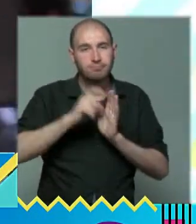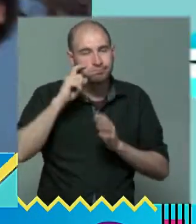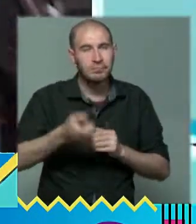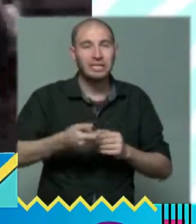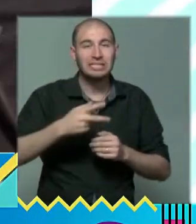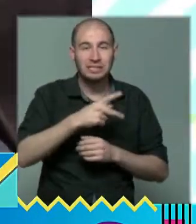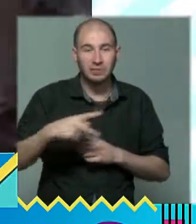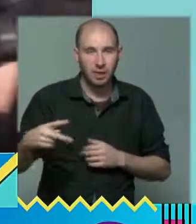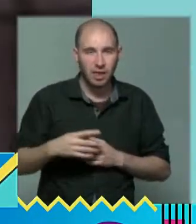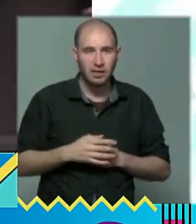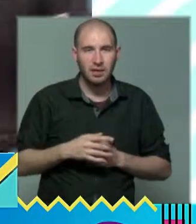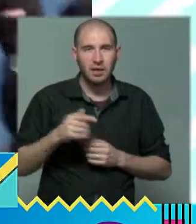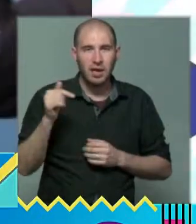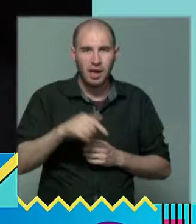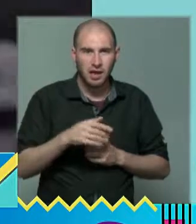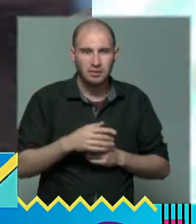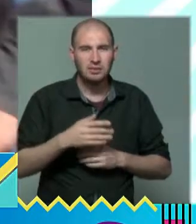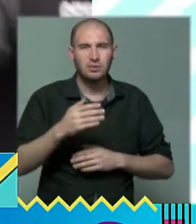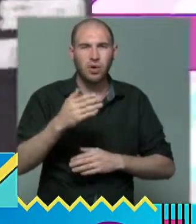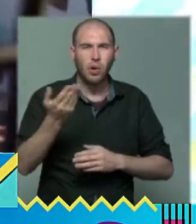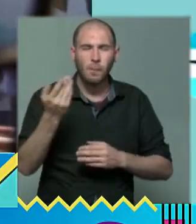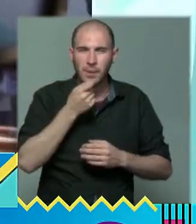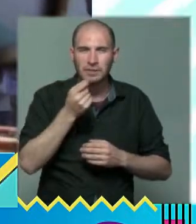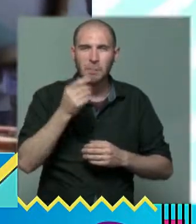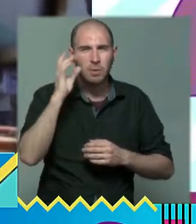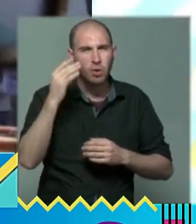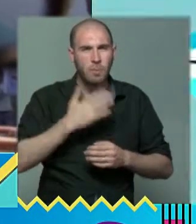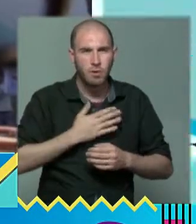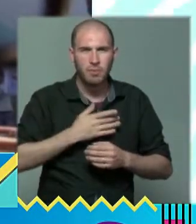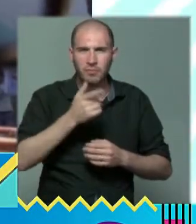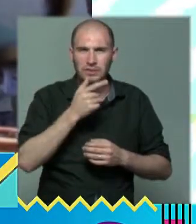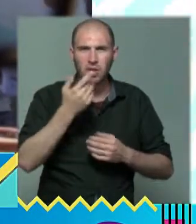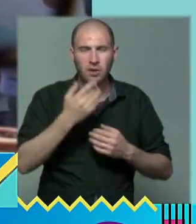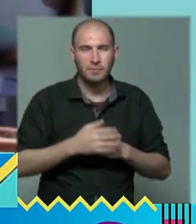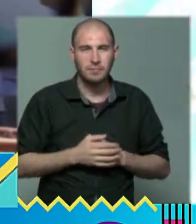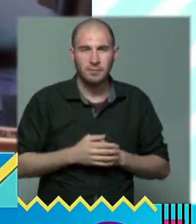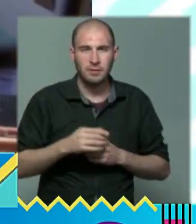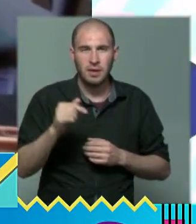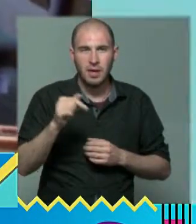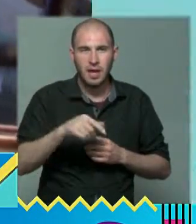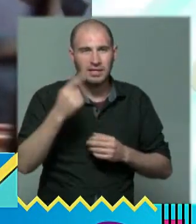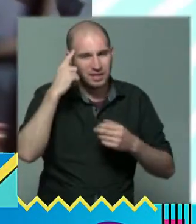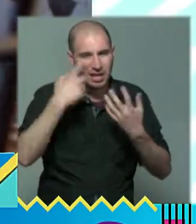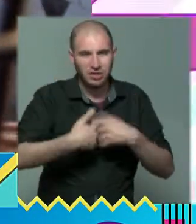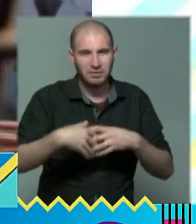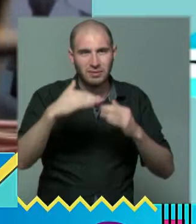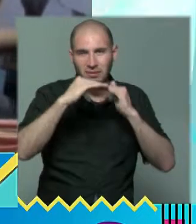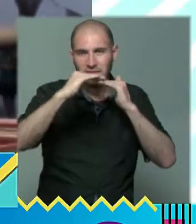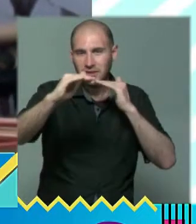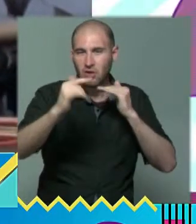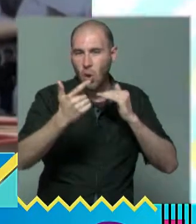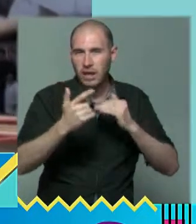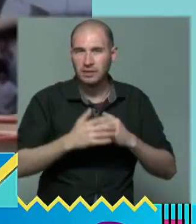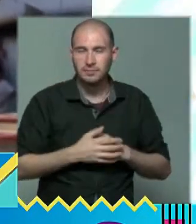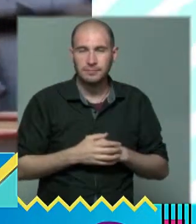sexuales son muy autoindulgentes. Yo les veo mucho como esa mentalidad de mosaico que no tiene un razonamiento lineal,